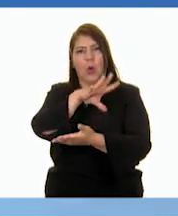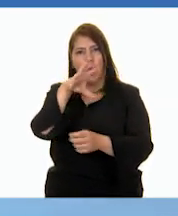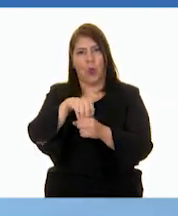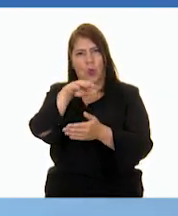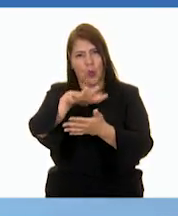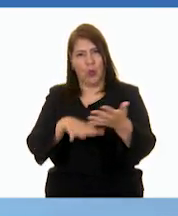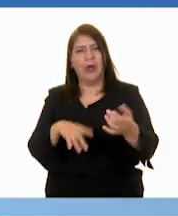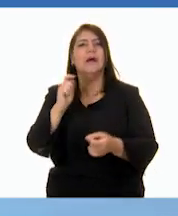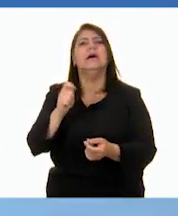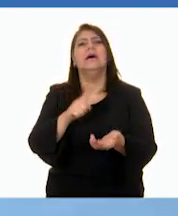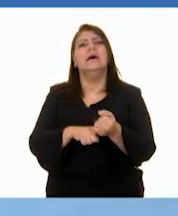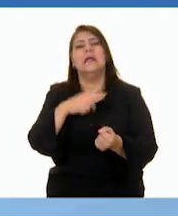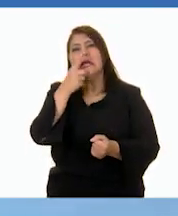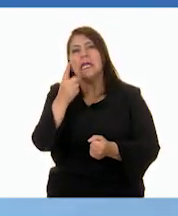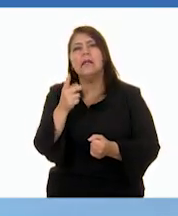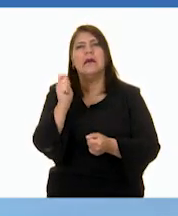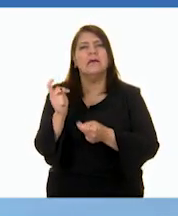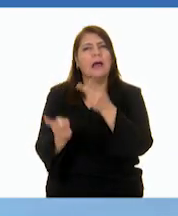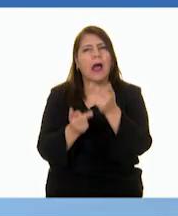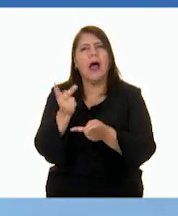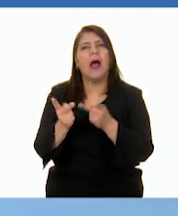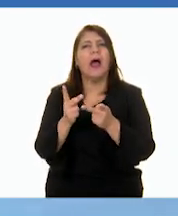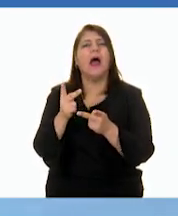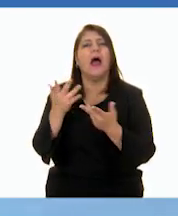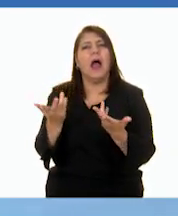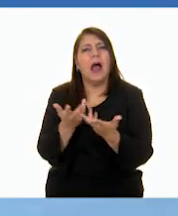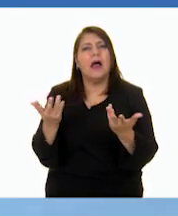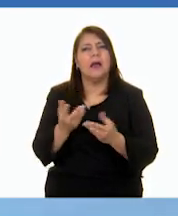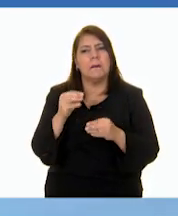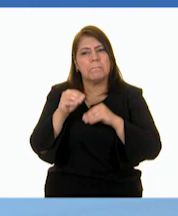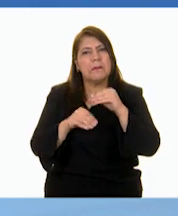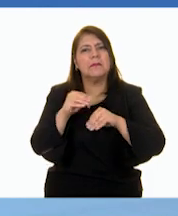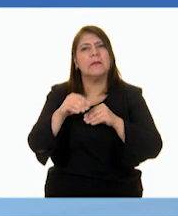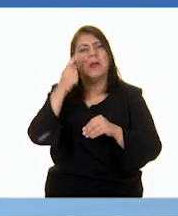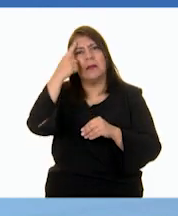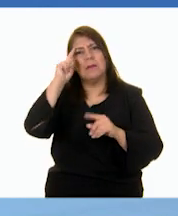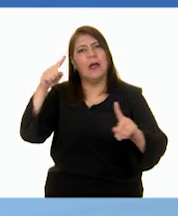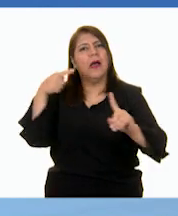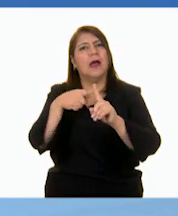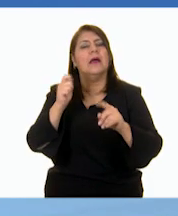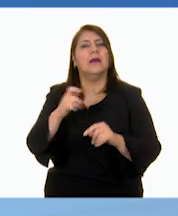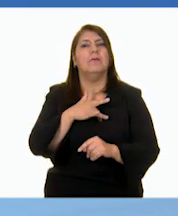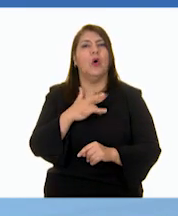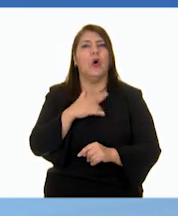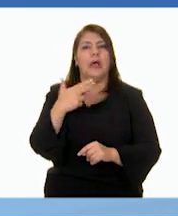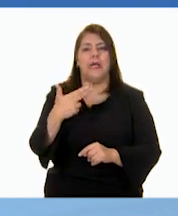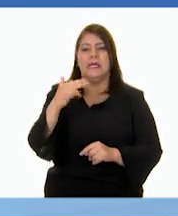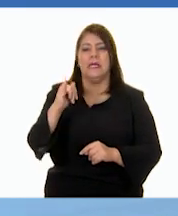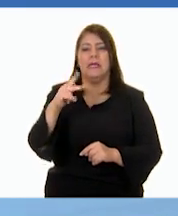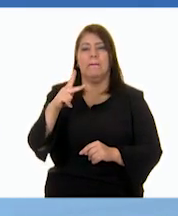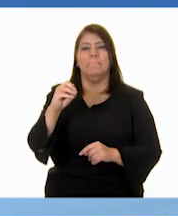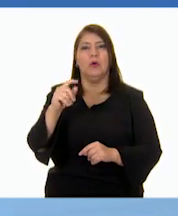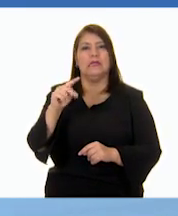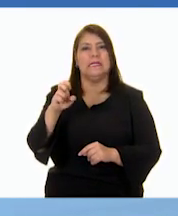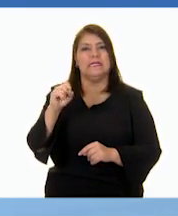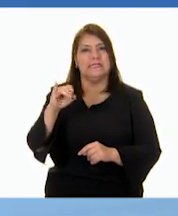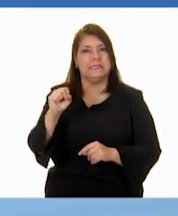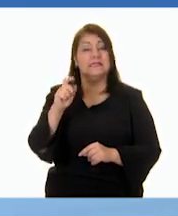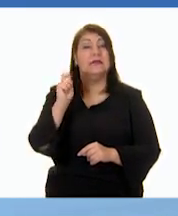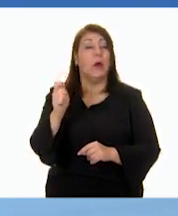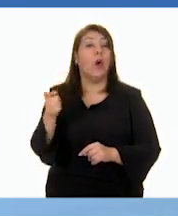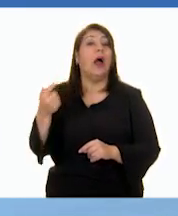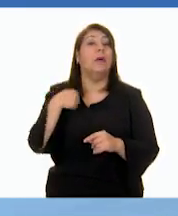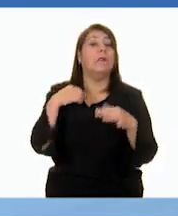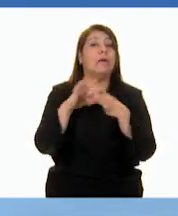respuestas que las encuestas se construían con base en hipótesis y que usted nos aclaró que